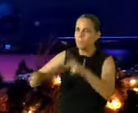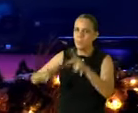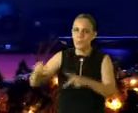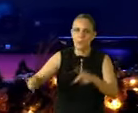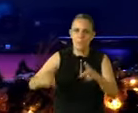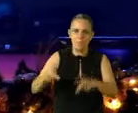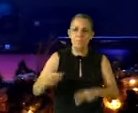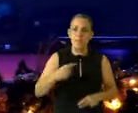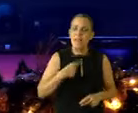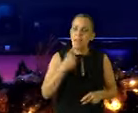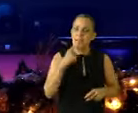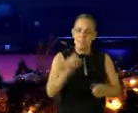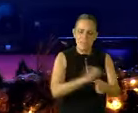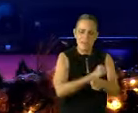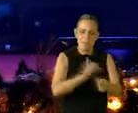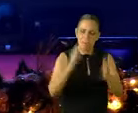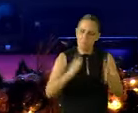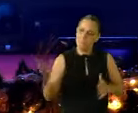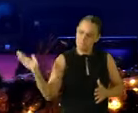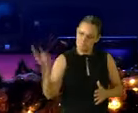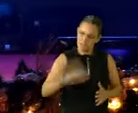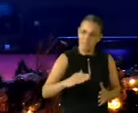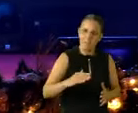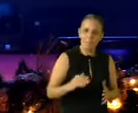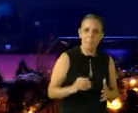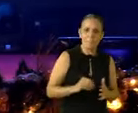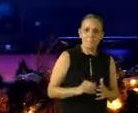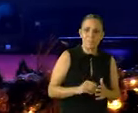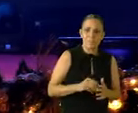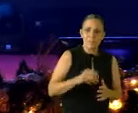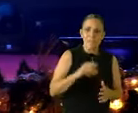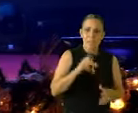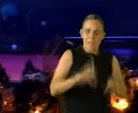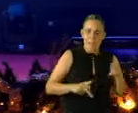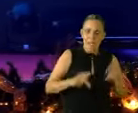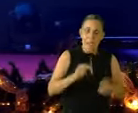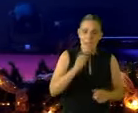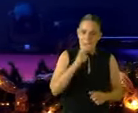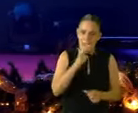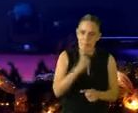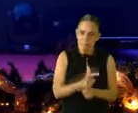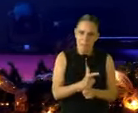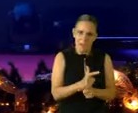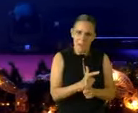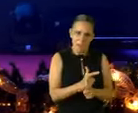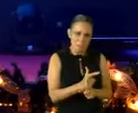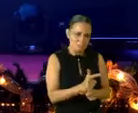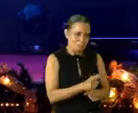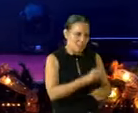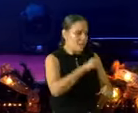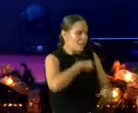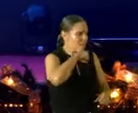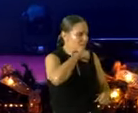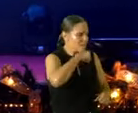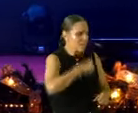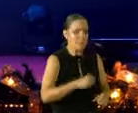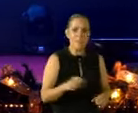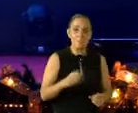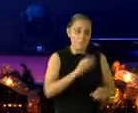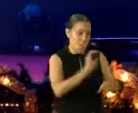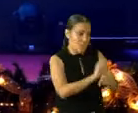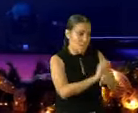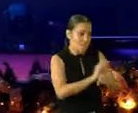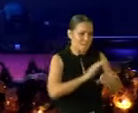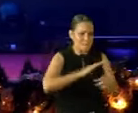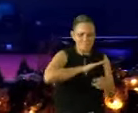Nancy, vente, abrimos el portón, los hermanos se acostaron casi en la piedra aquella, se llenó aquella iglesia, el padre vino,